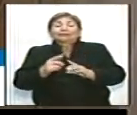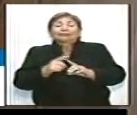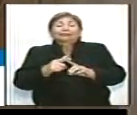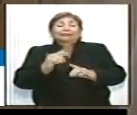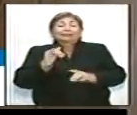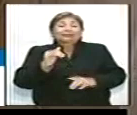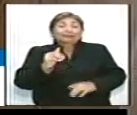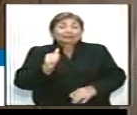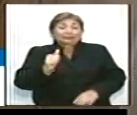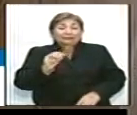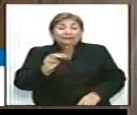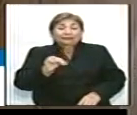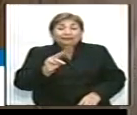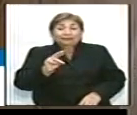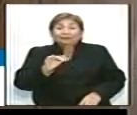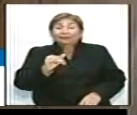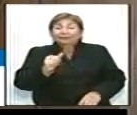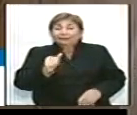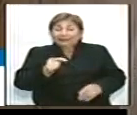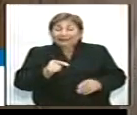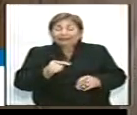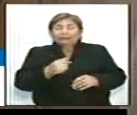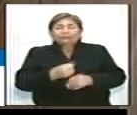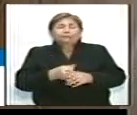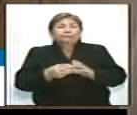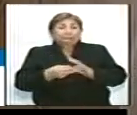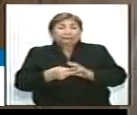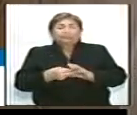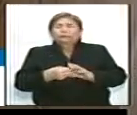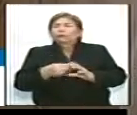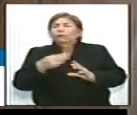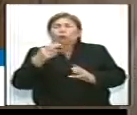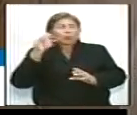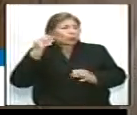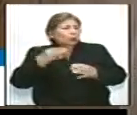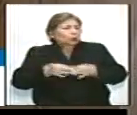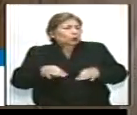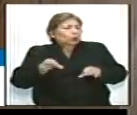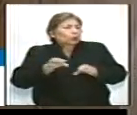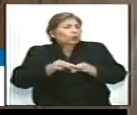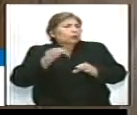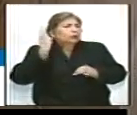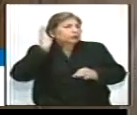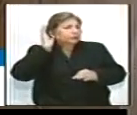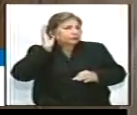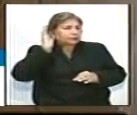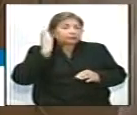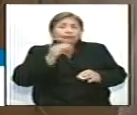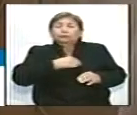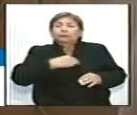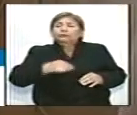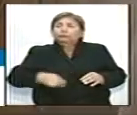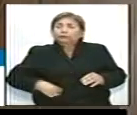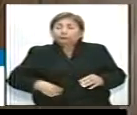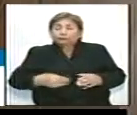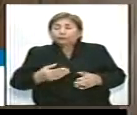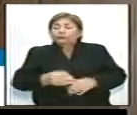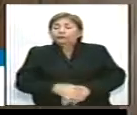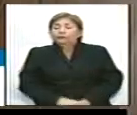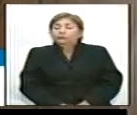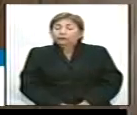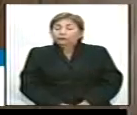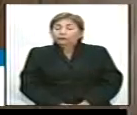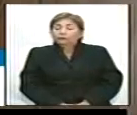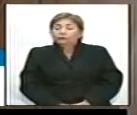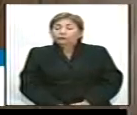María, y consideramos que también es importante escuchar la voz del presidente del Consejo de Minería. Vamos